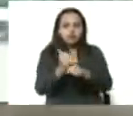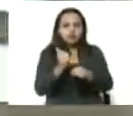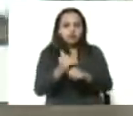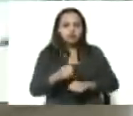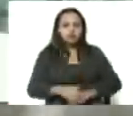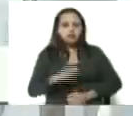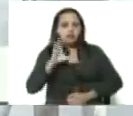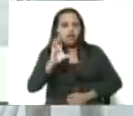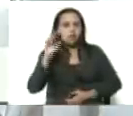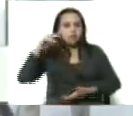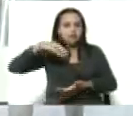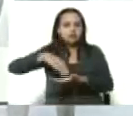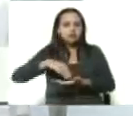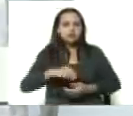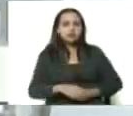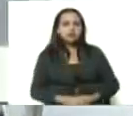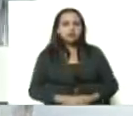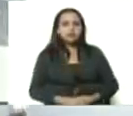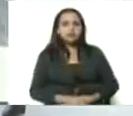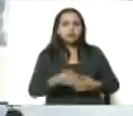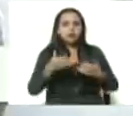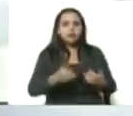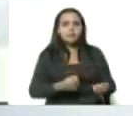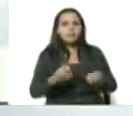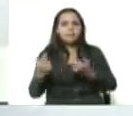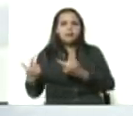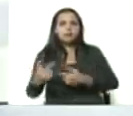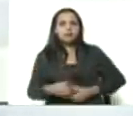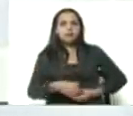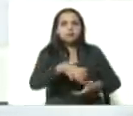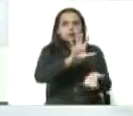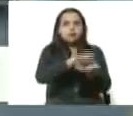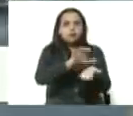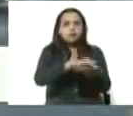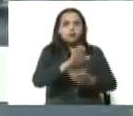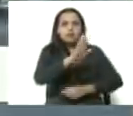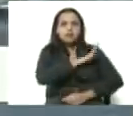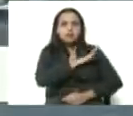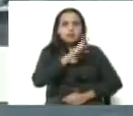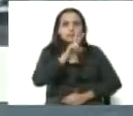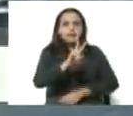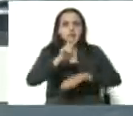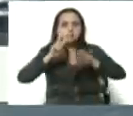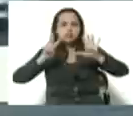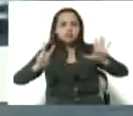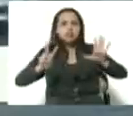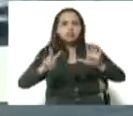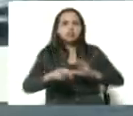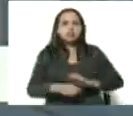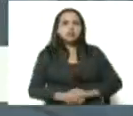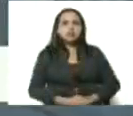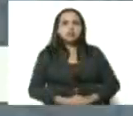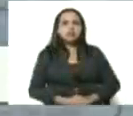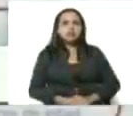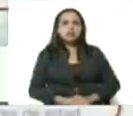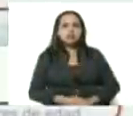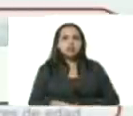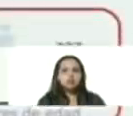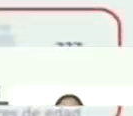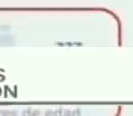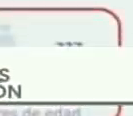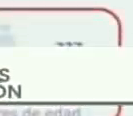Estado Miranda. Luego nos vamos al Estado Nueva Esparta, que tiene 27 casos en las últimas 24